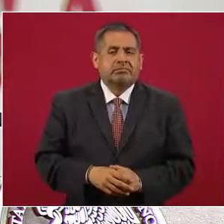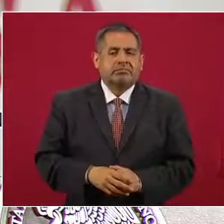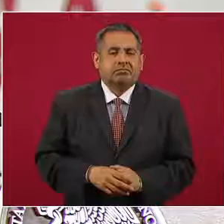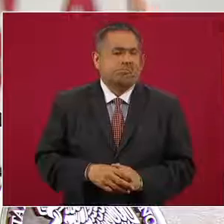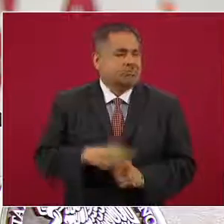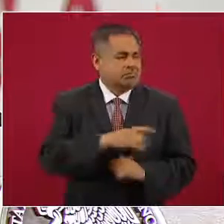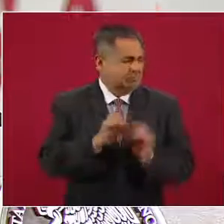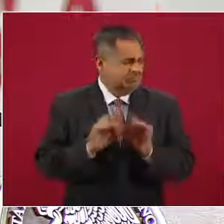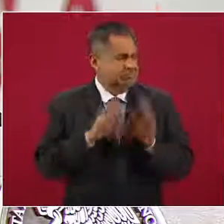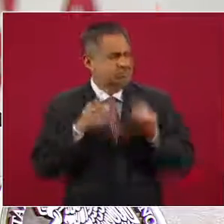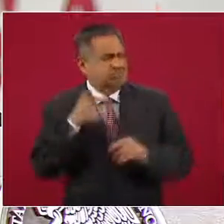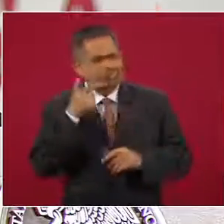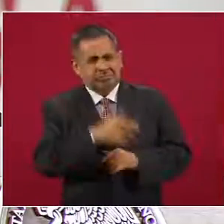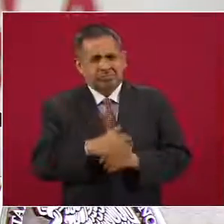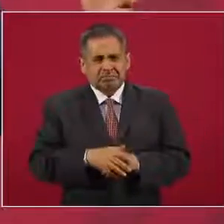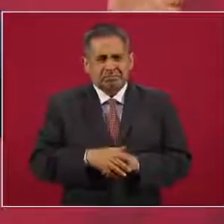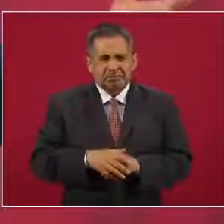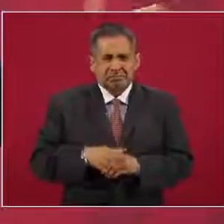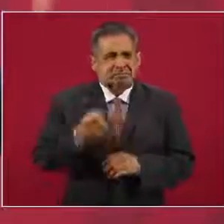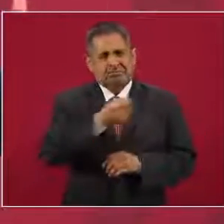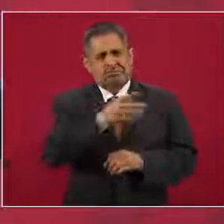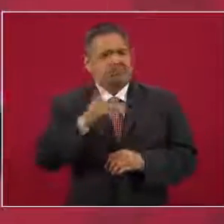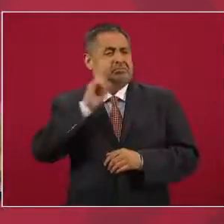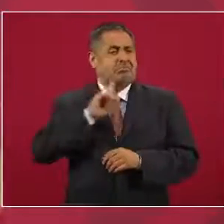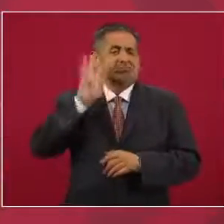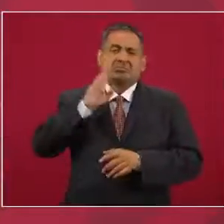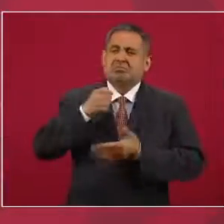de repente salen feministas,